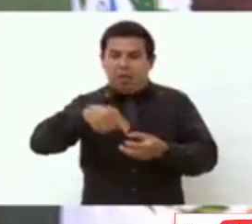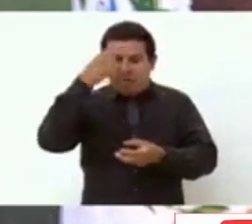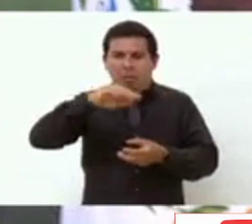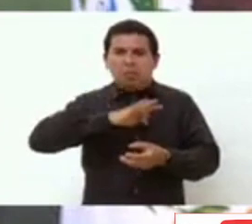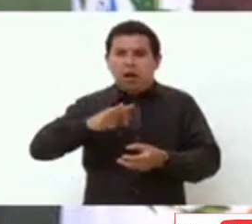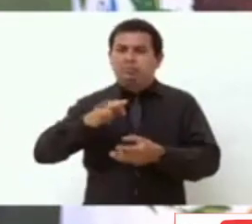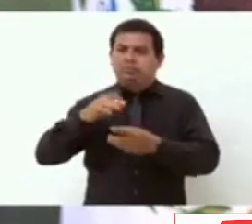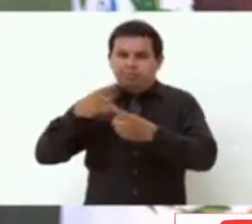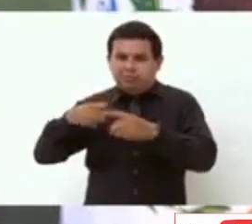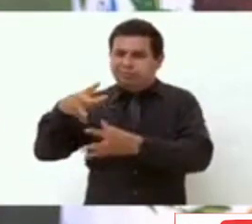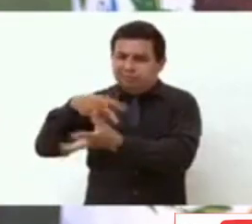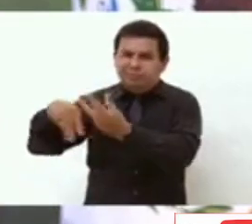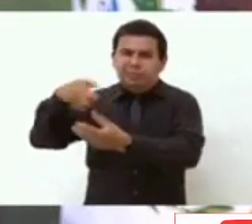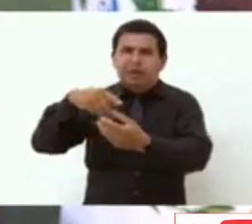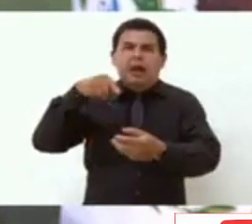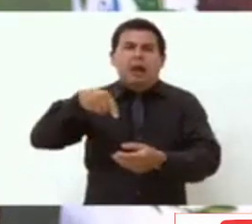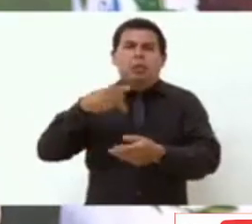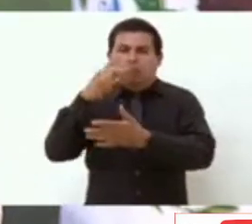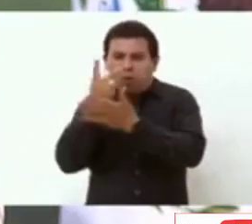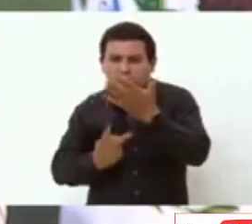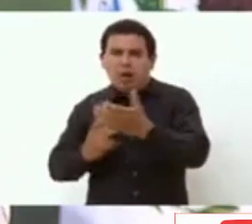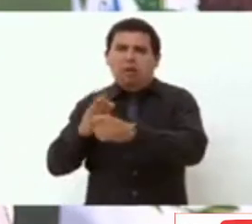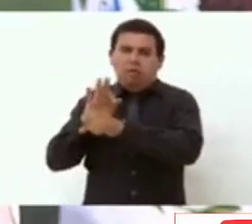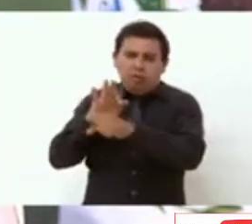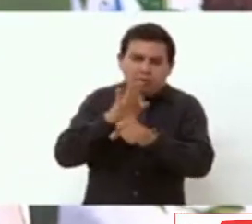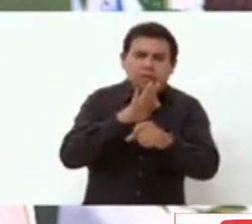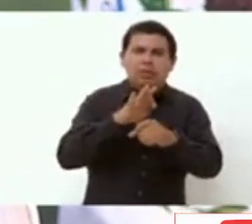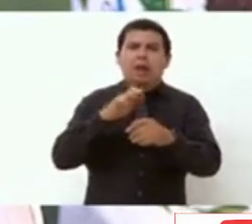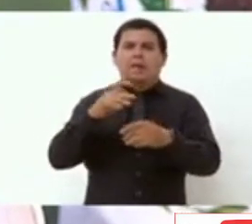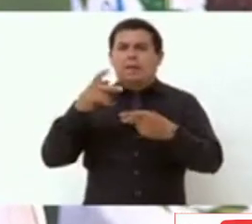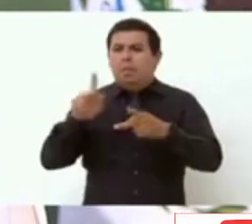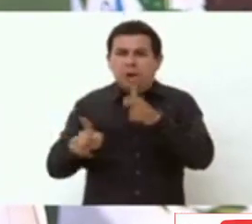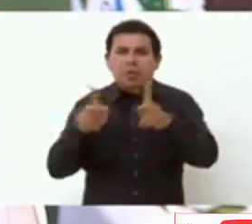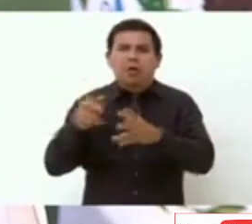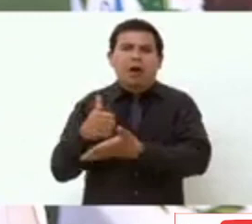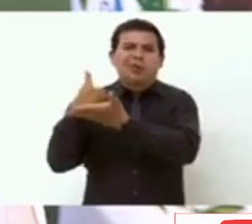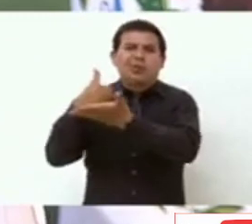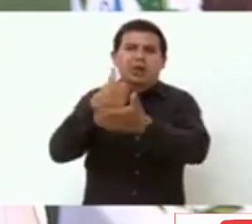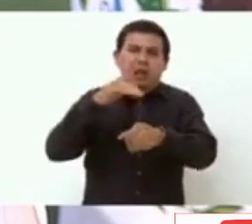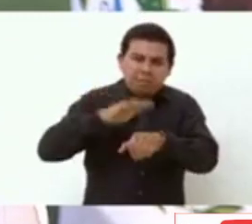recursos para el desarrollo de nuestros pueblos.